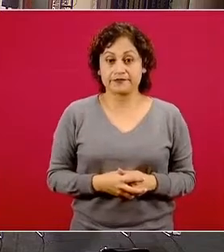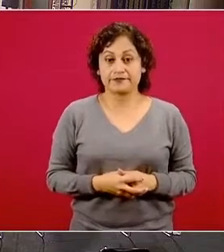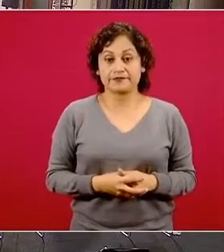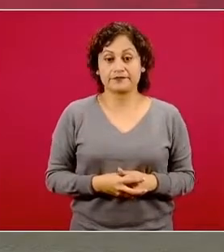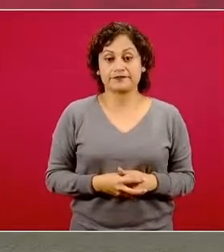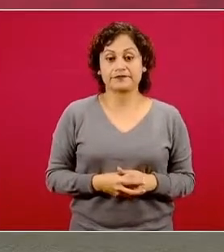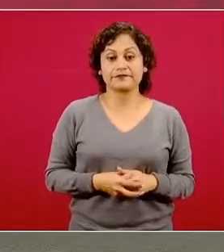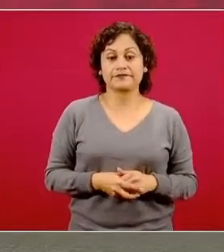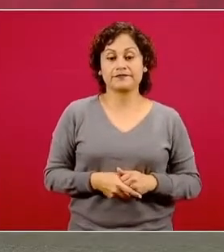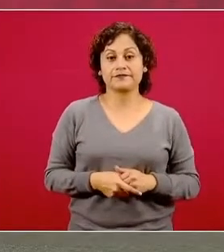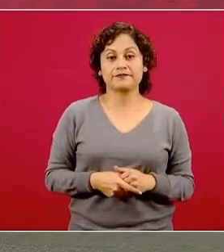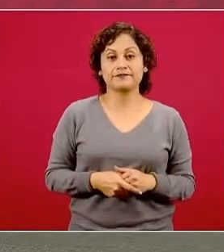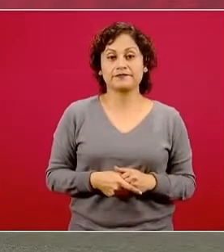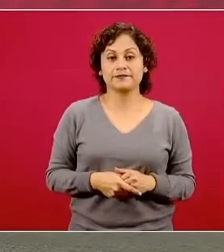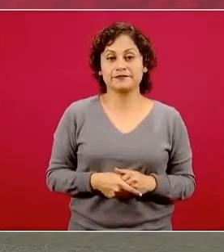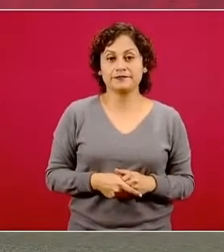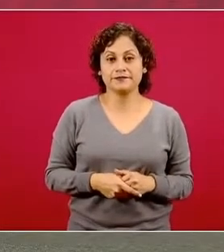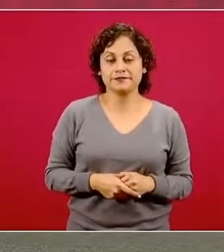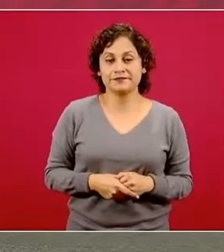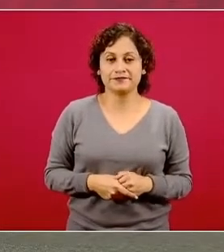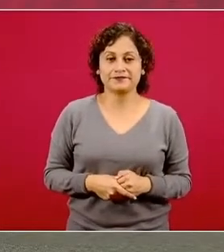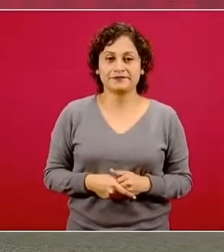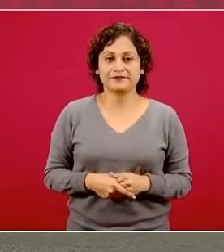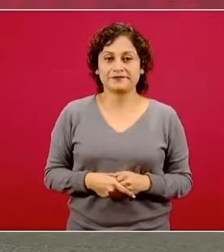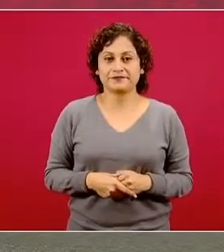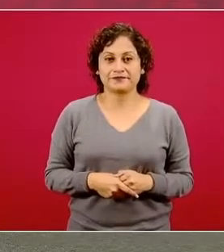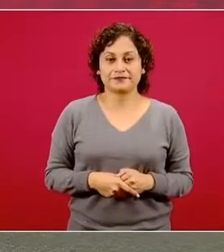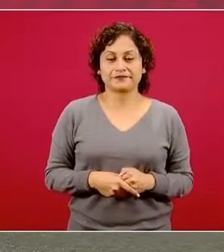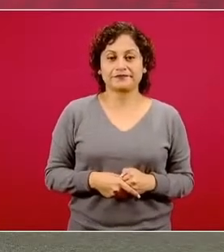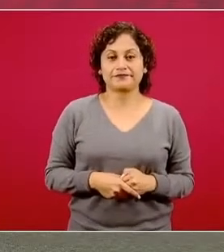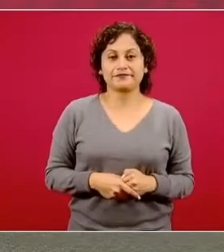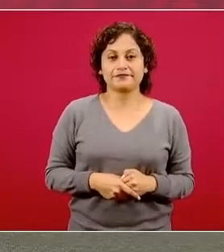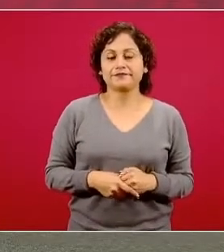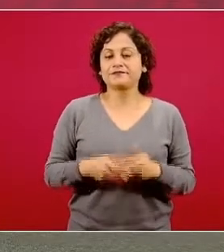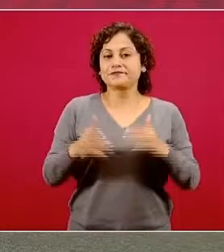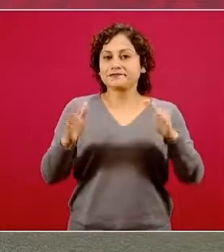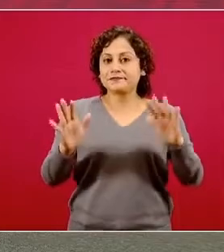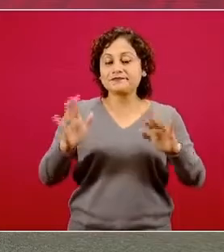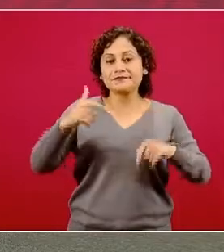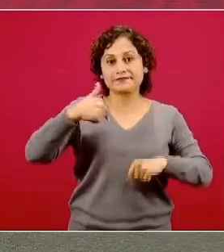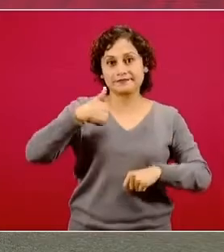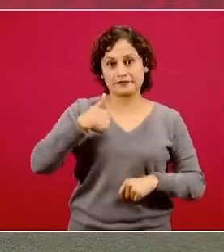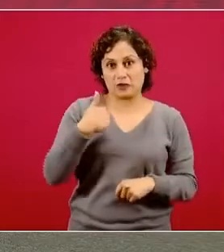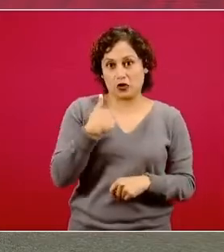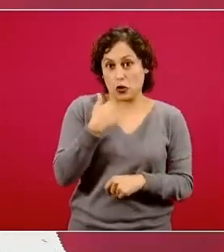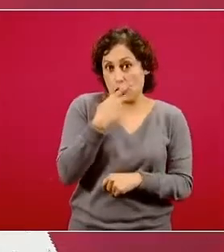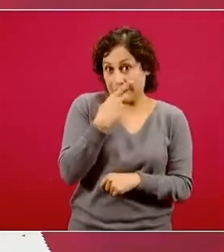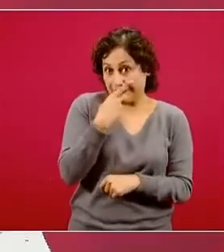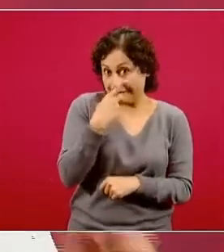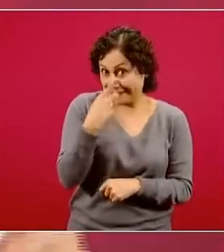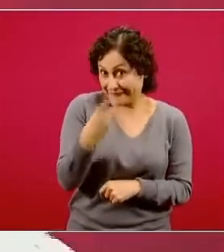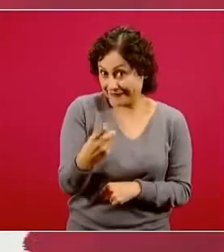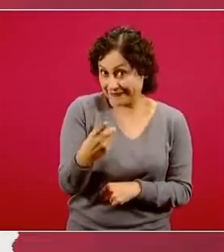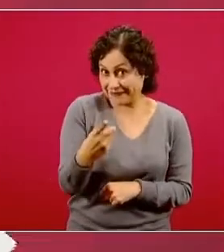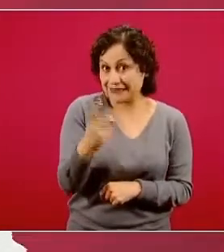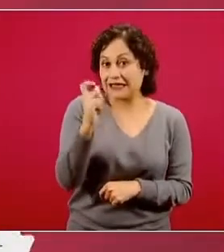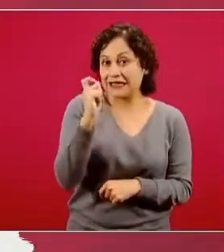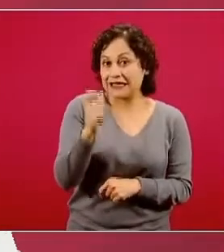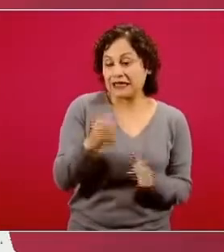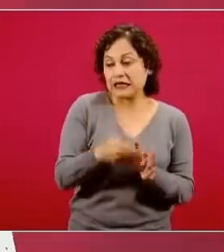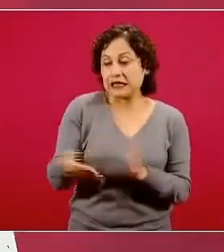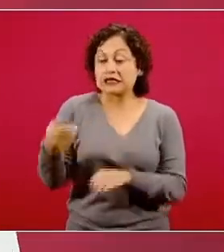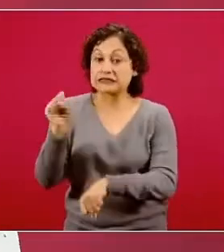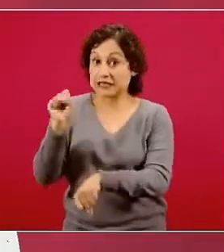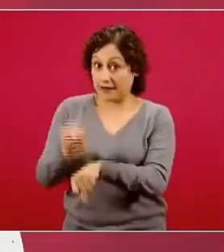Mira, en realidad decir van a ser 16 a partir de X